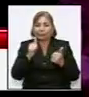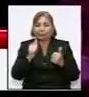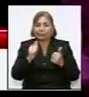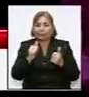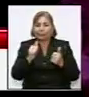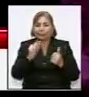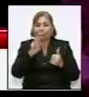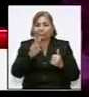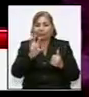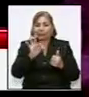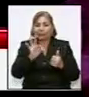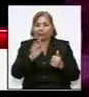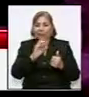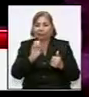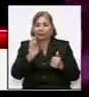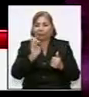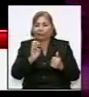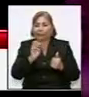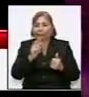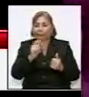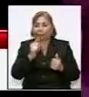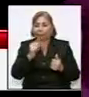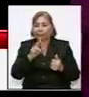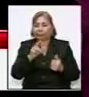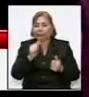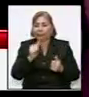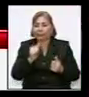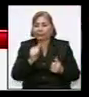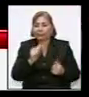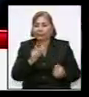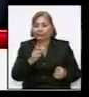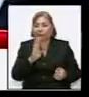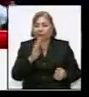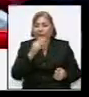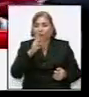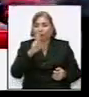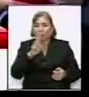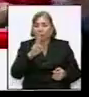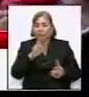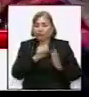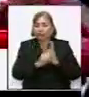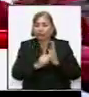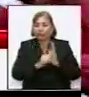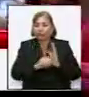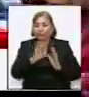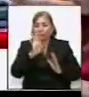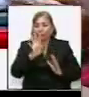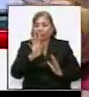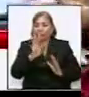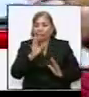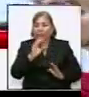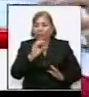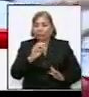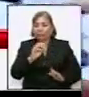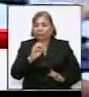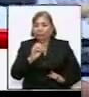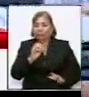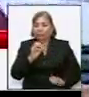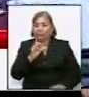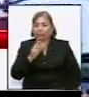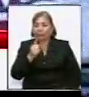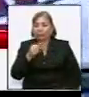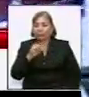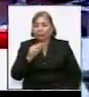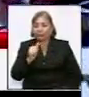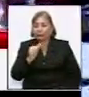29 inciso 3 de la comunitat amaral informó el artículo 2 y el artículo 4 inciso 6 el cómodo sistema para